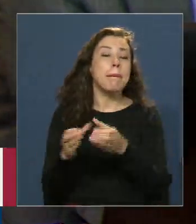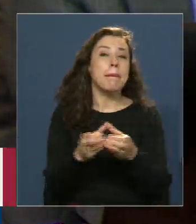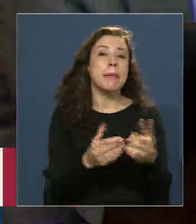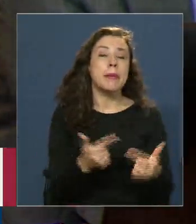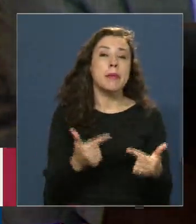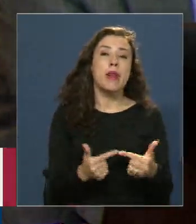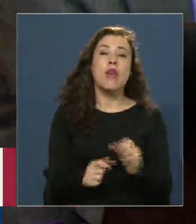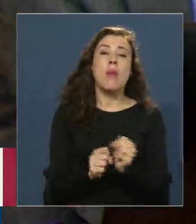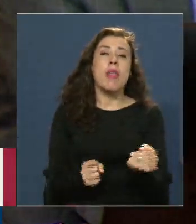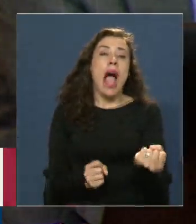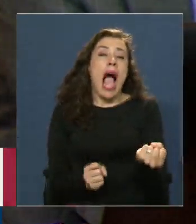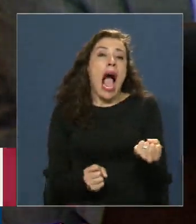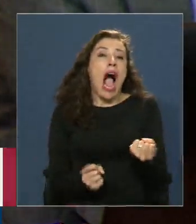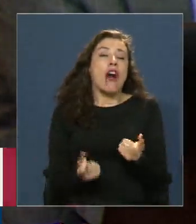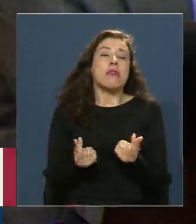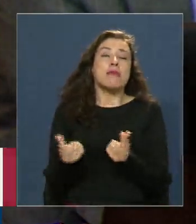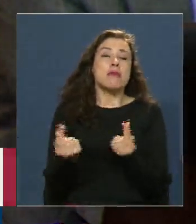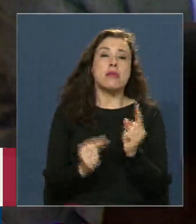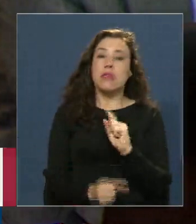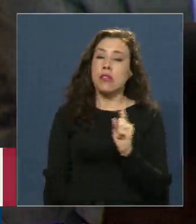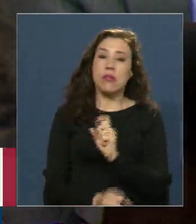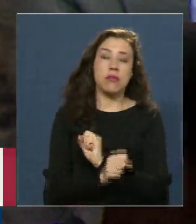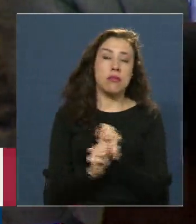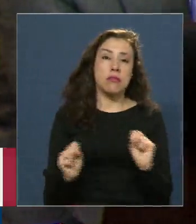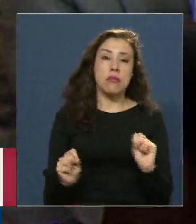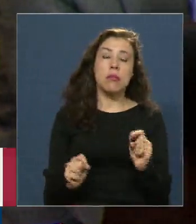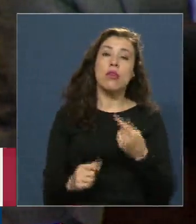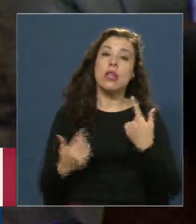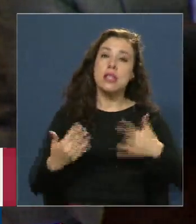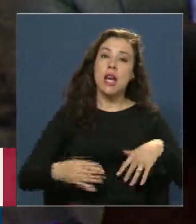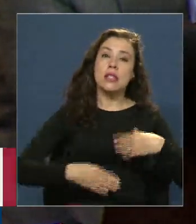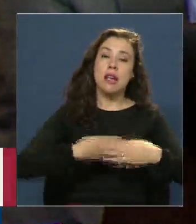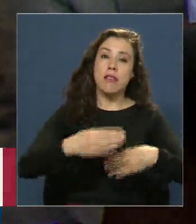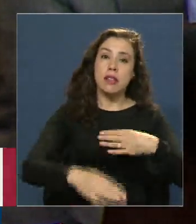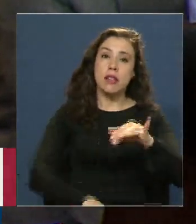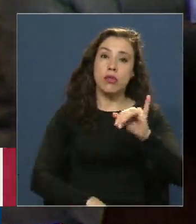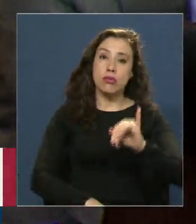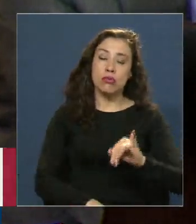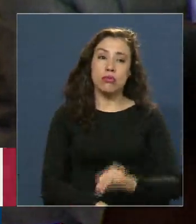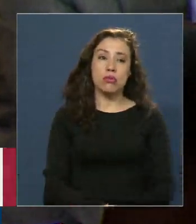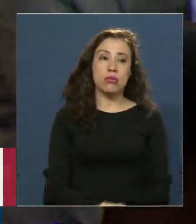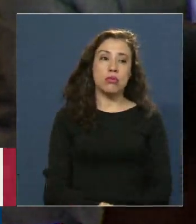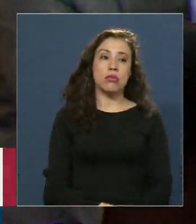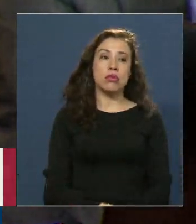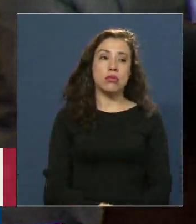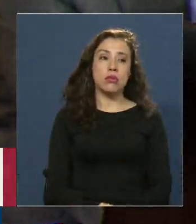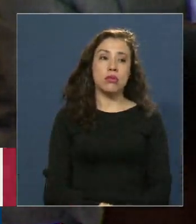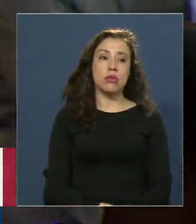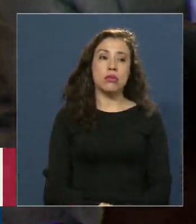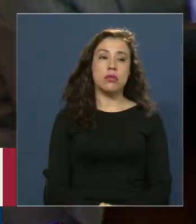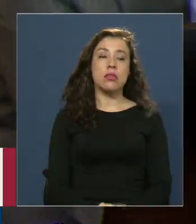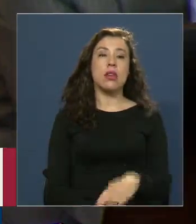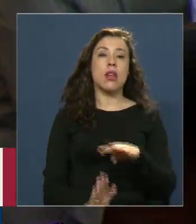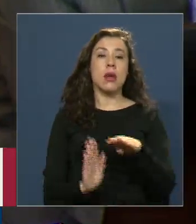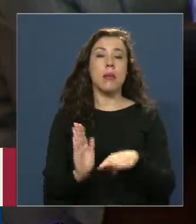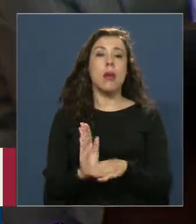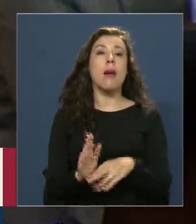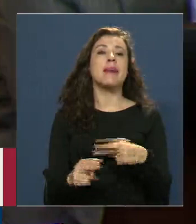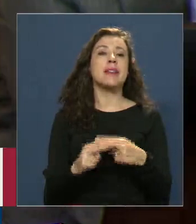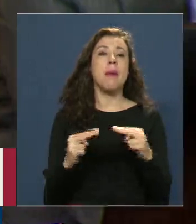mezquindades pequeñas, porque aquí hemos avanzado. Hemos avanzado en un momento en el programa